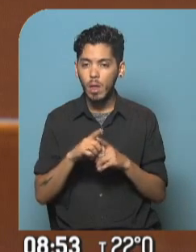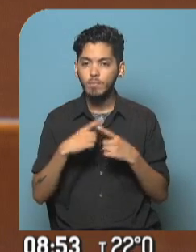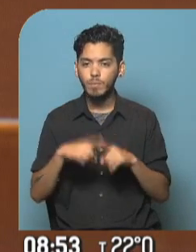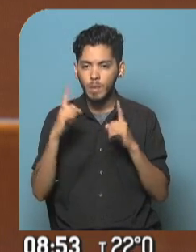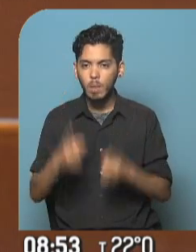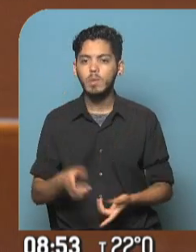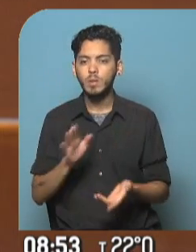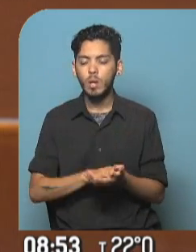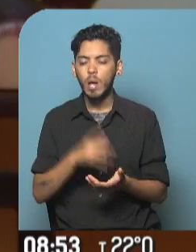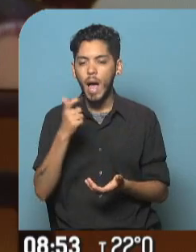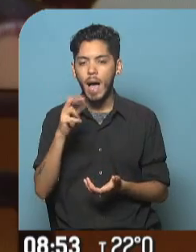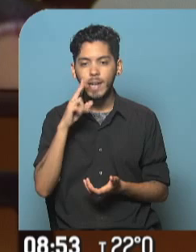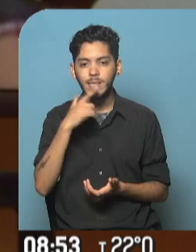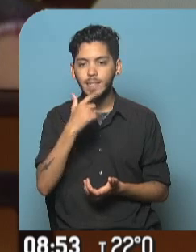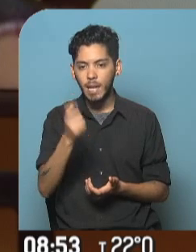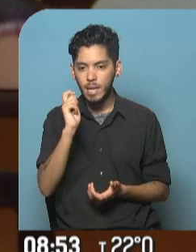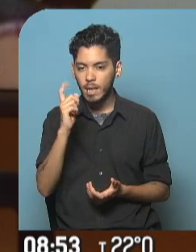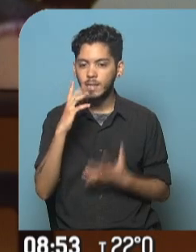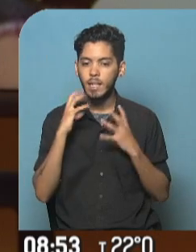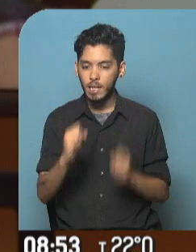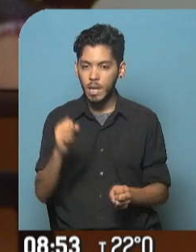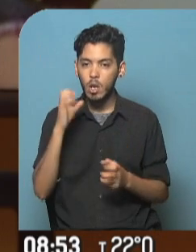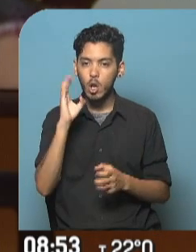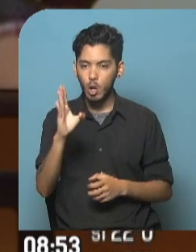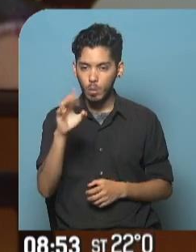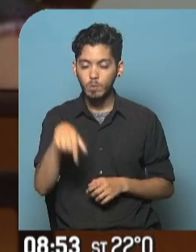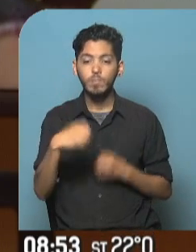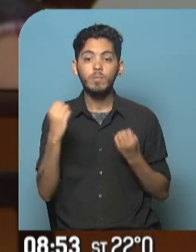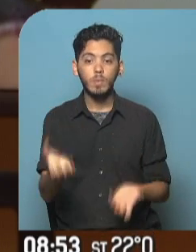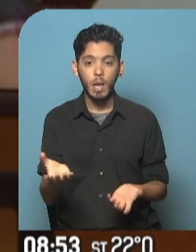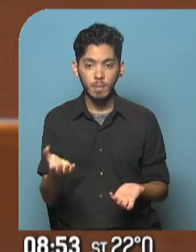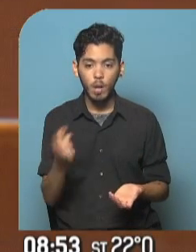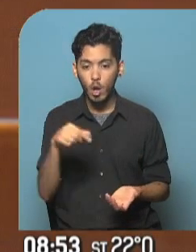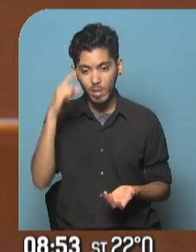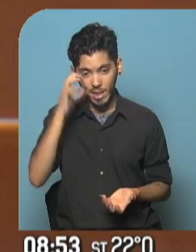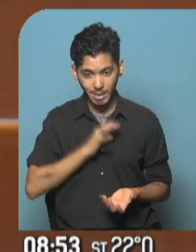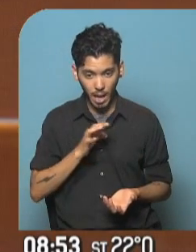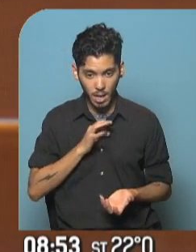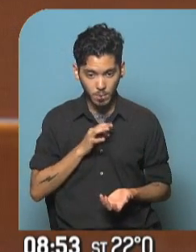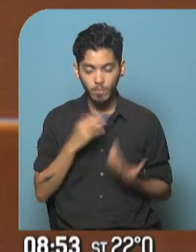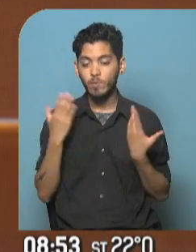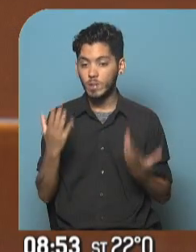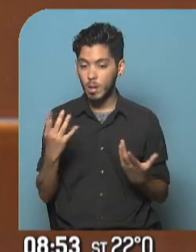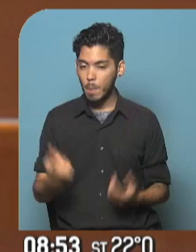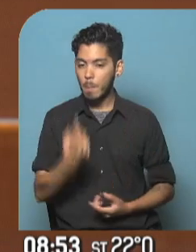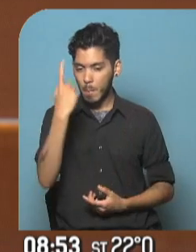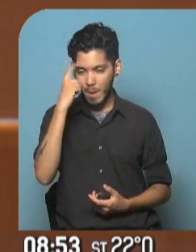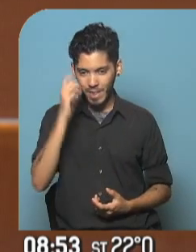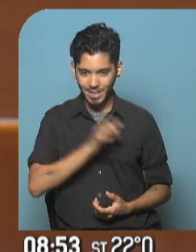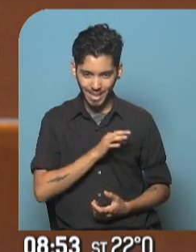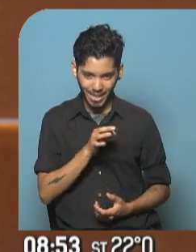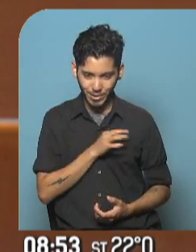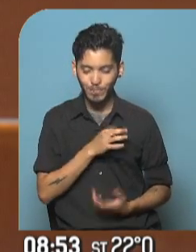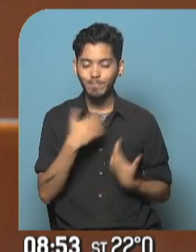que estamos junto a guillermo ariza quien es secretario del club cómo le va muy bien muy varias felicitaciones los primeros diez años primeros o sea